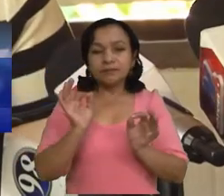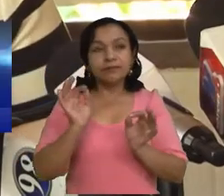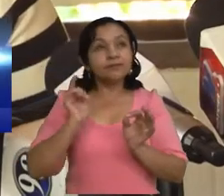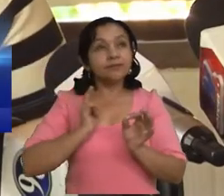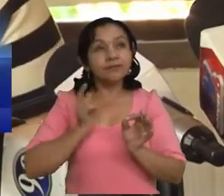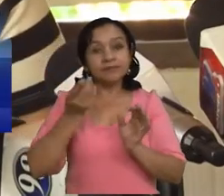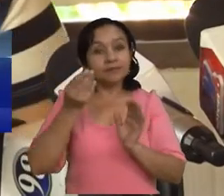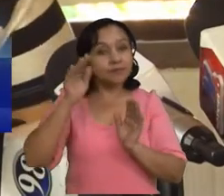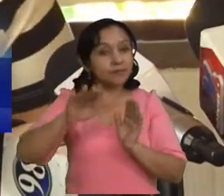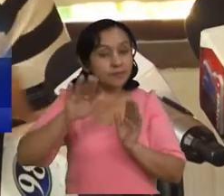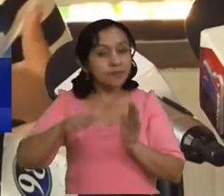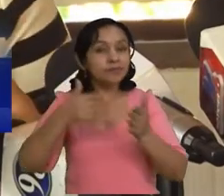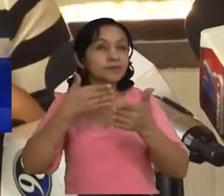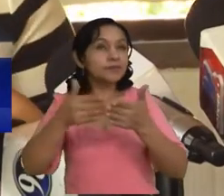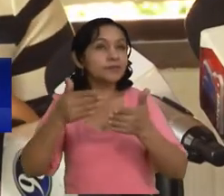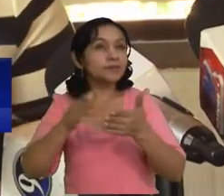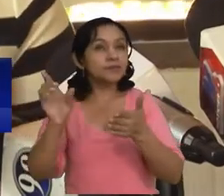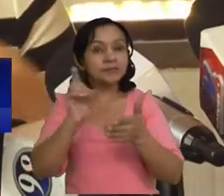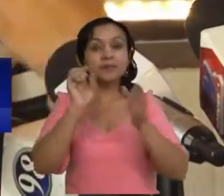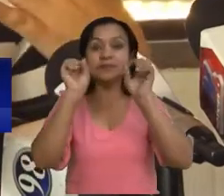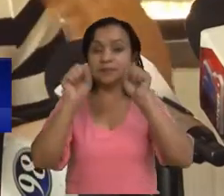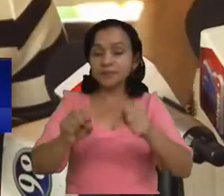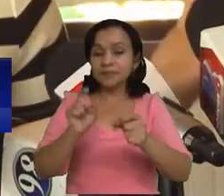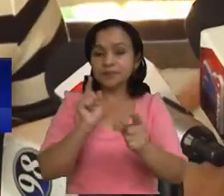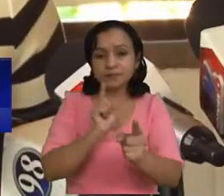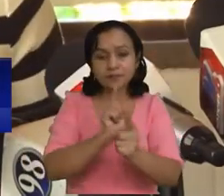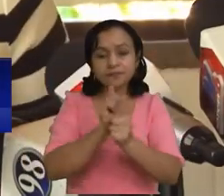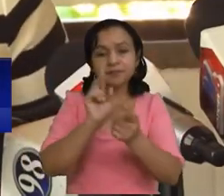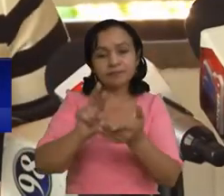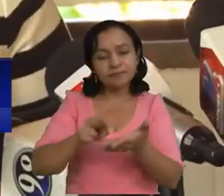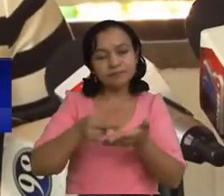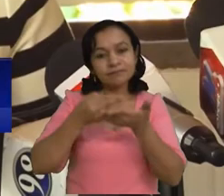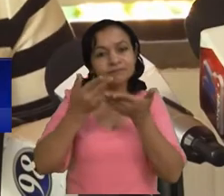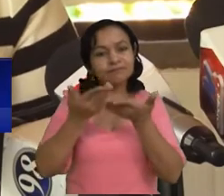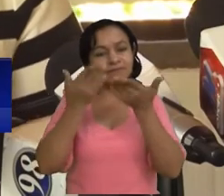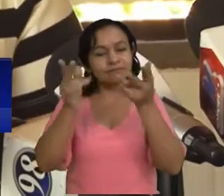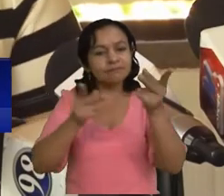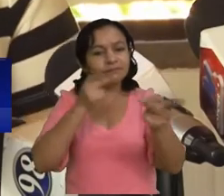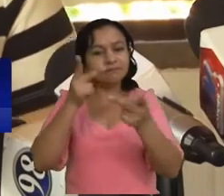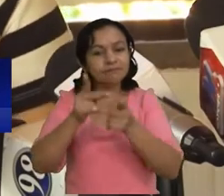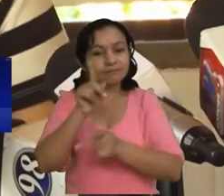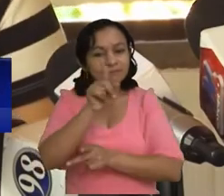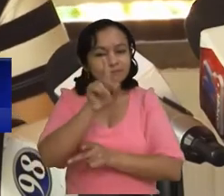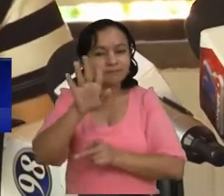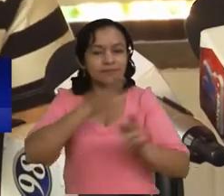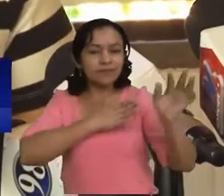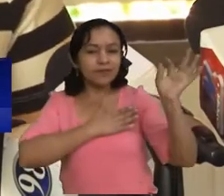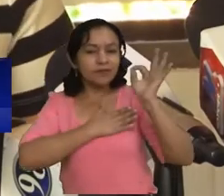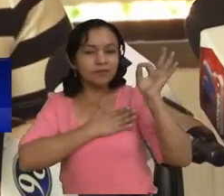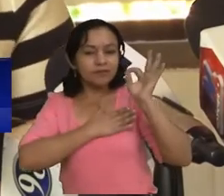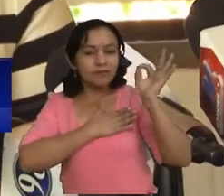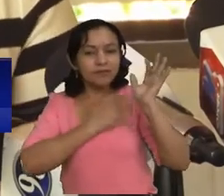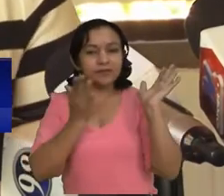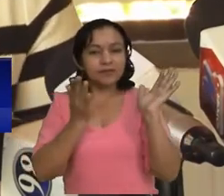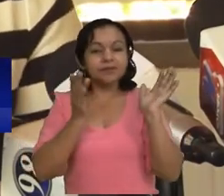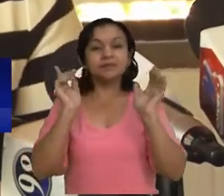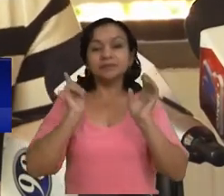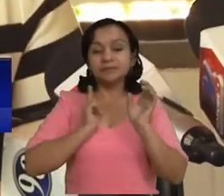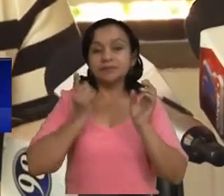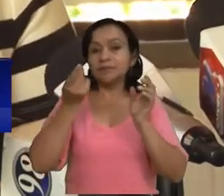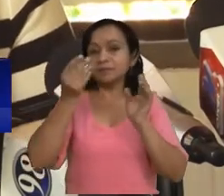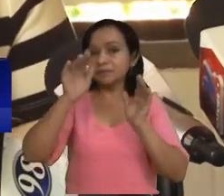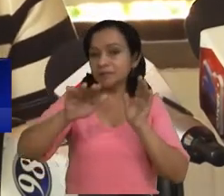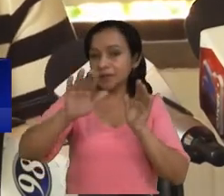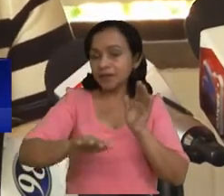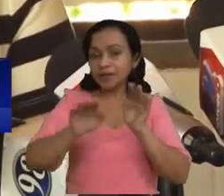precios súper accesibles, donde van a poder encontrar el regalo perfecto para este 14 de febrero, donde van a obtener descuentos